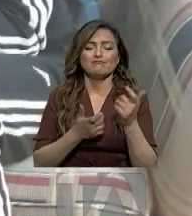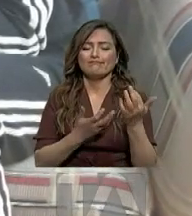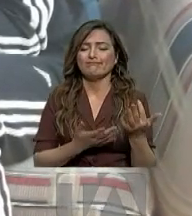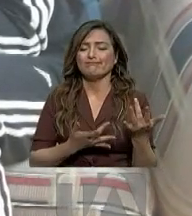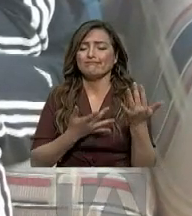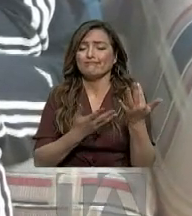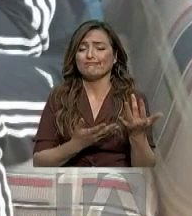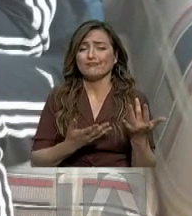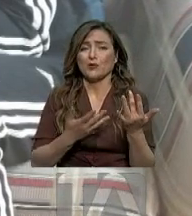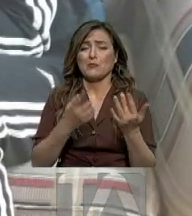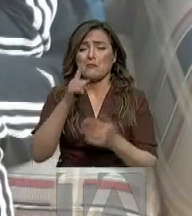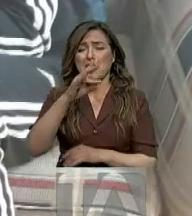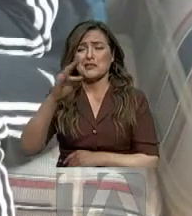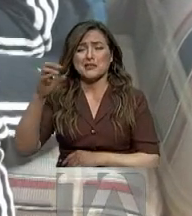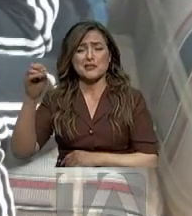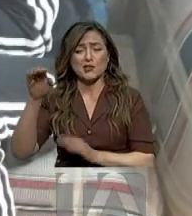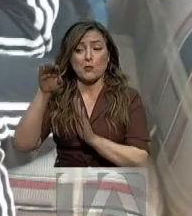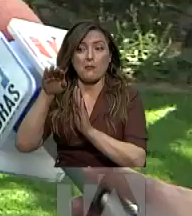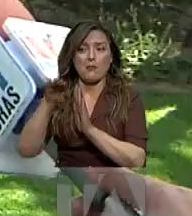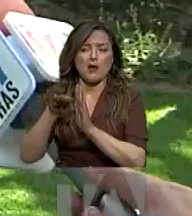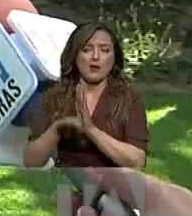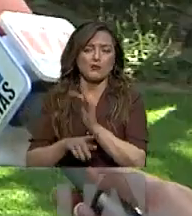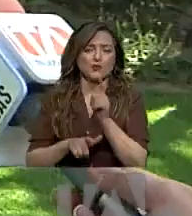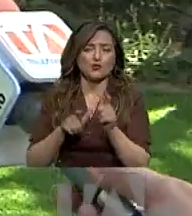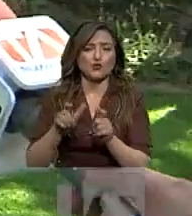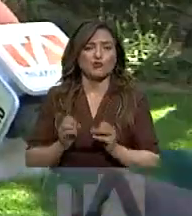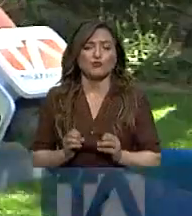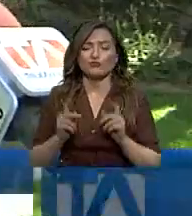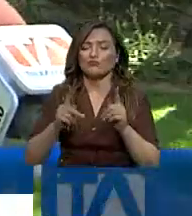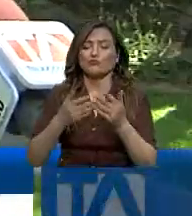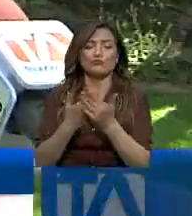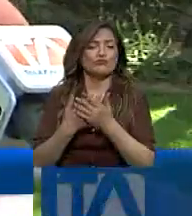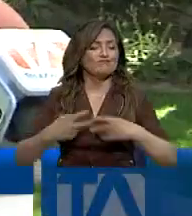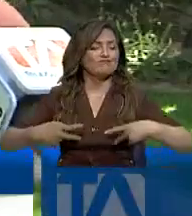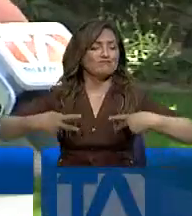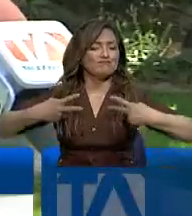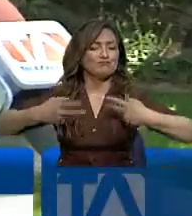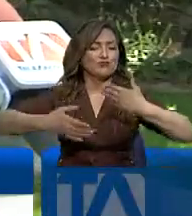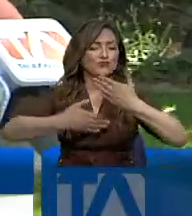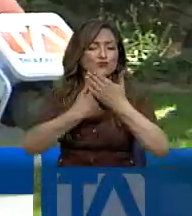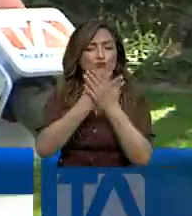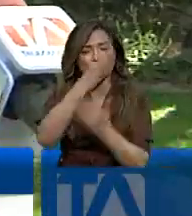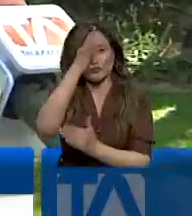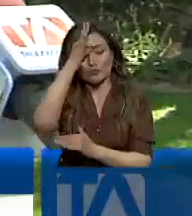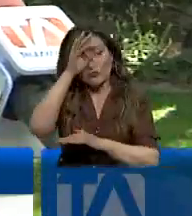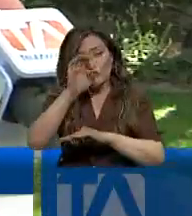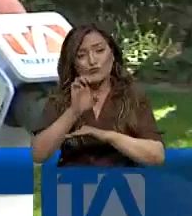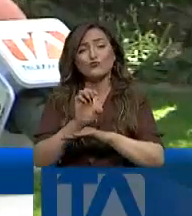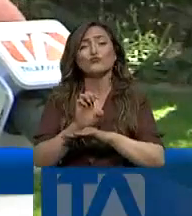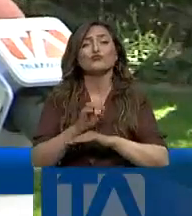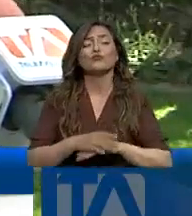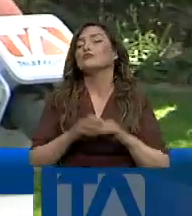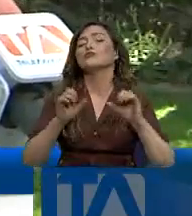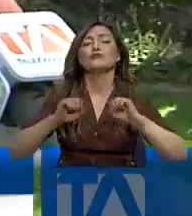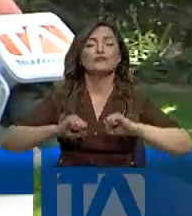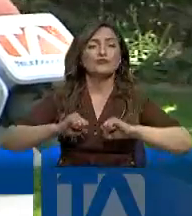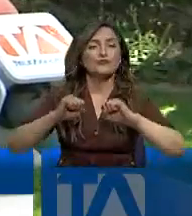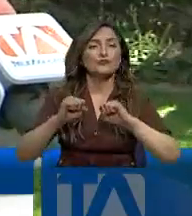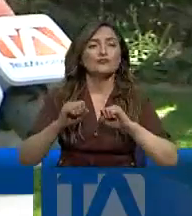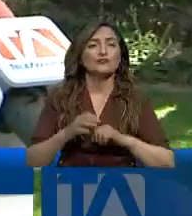esperando por una nueva oportunidad de vida de que en todos los hospitales del país se pueda